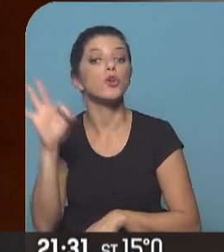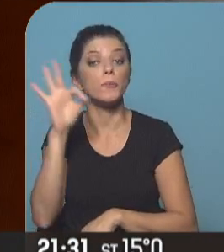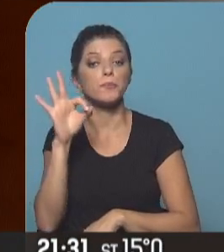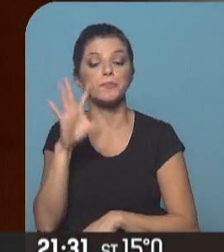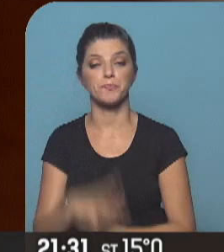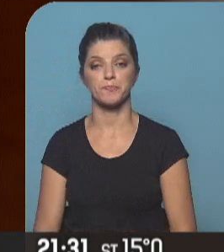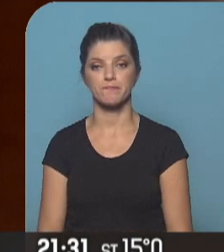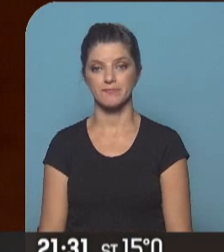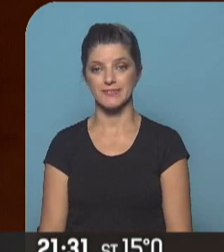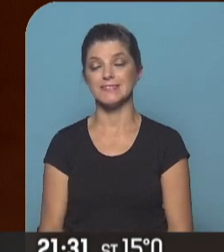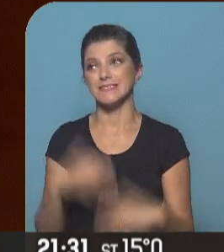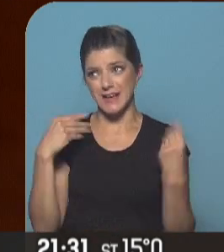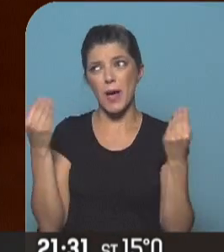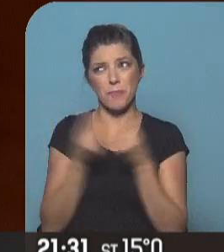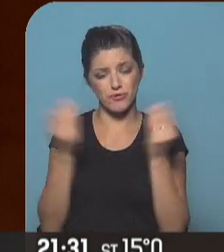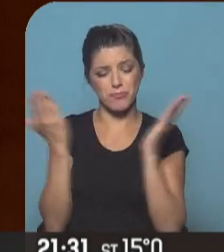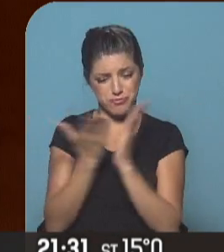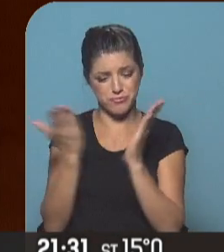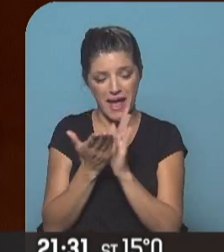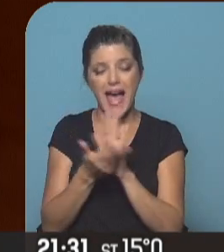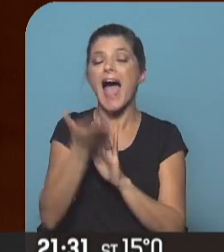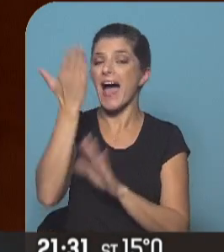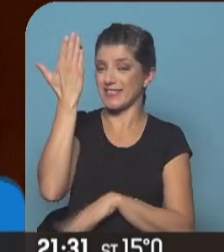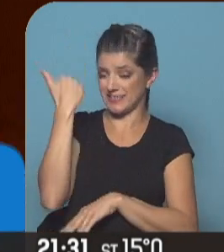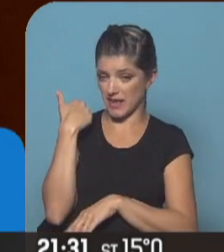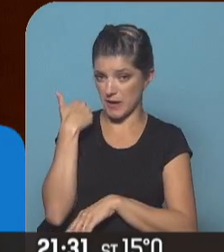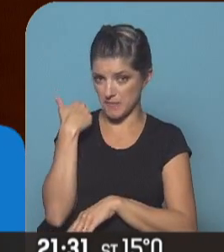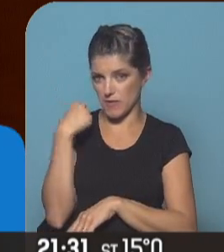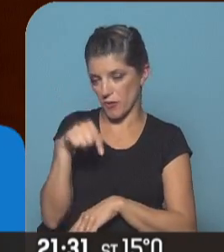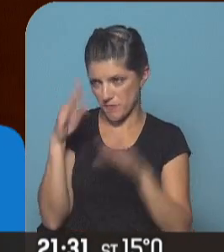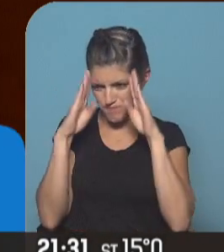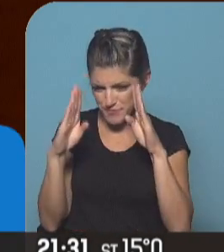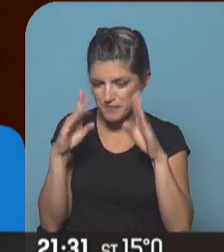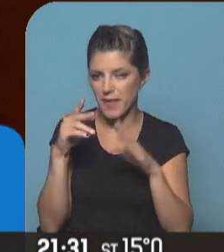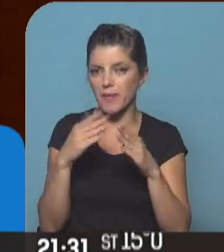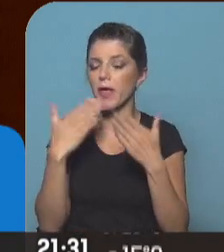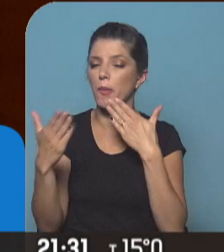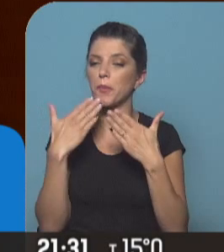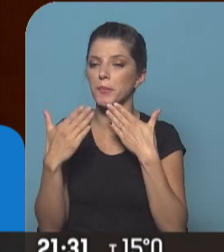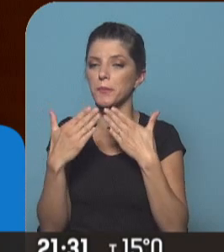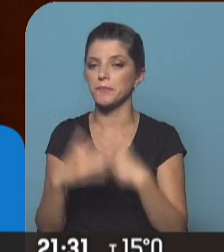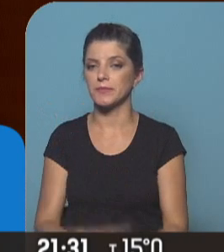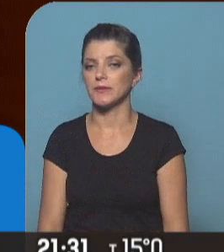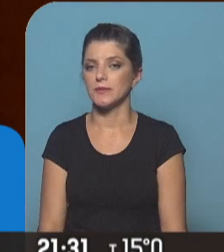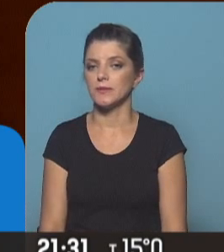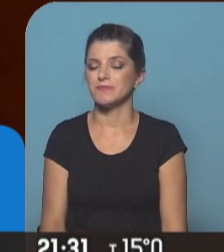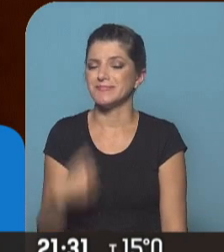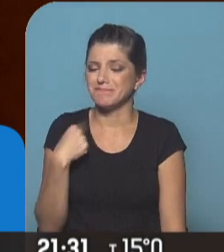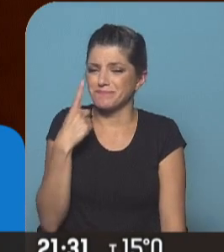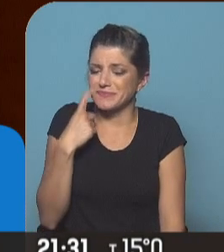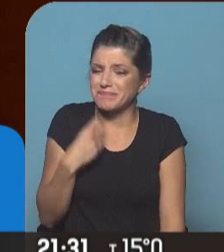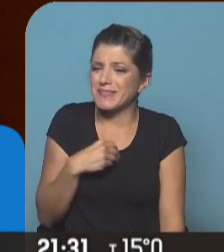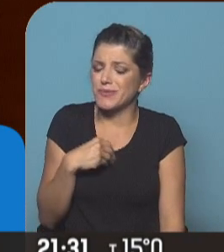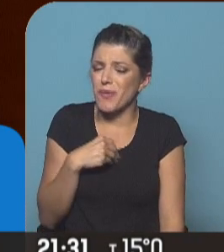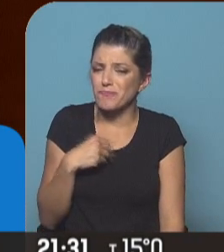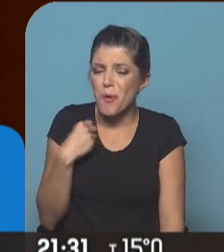primero habría que hacer mucho lo que pasó ayer que supongo que es lo que nos con cita aquí mucha tristeza por la situación por las